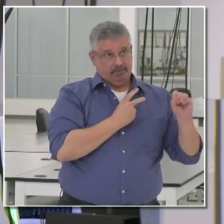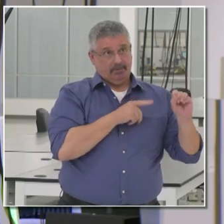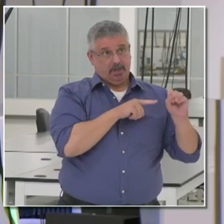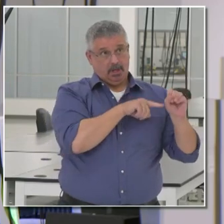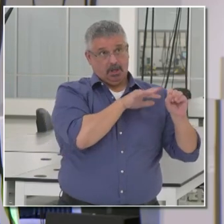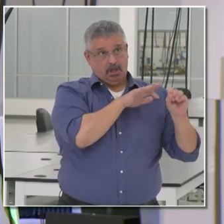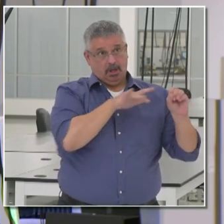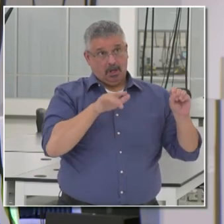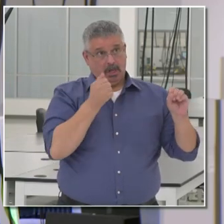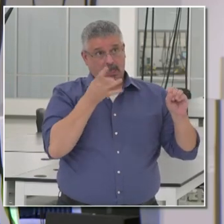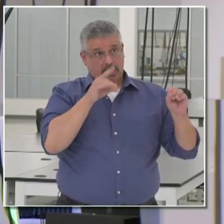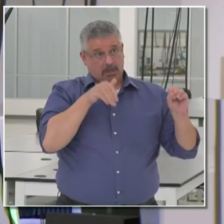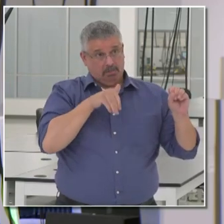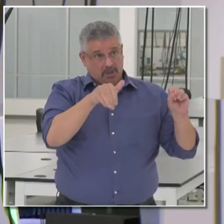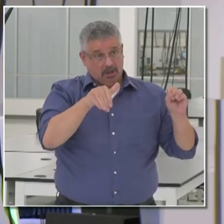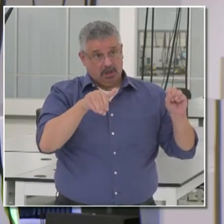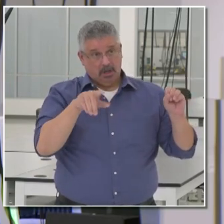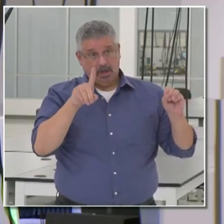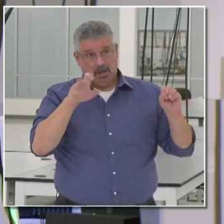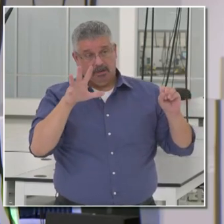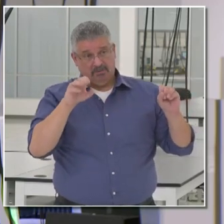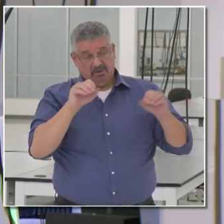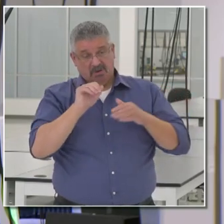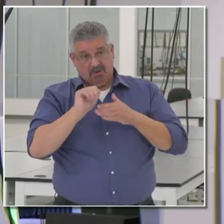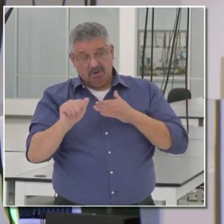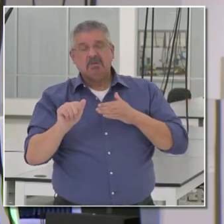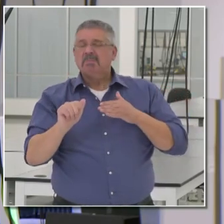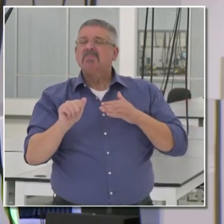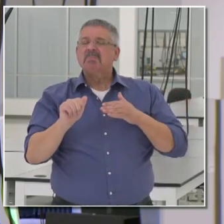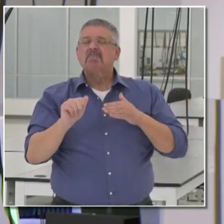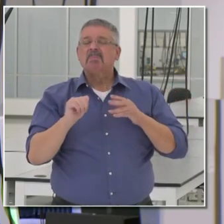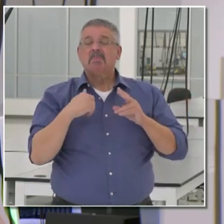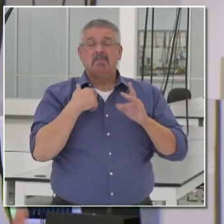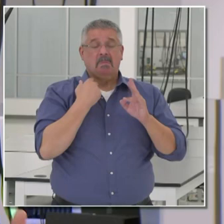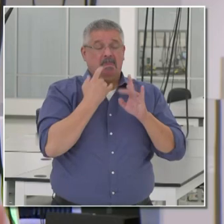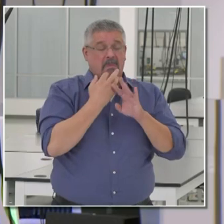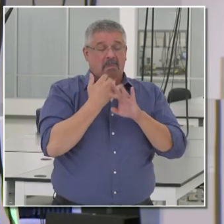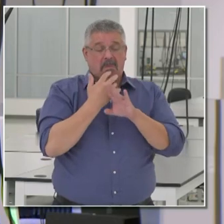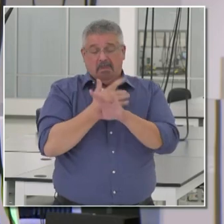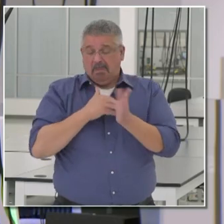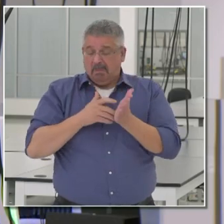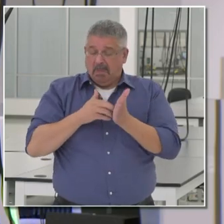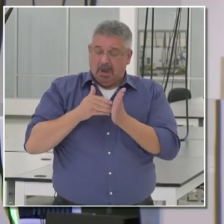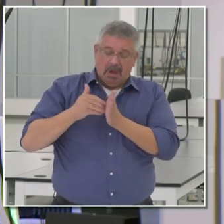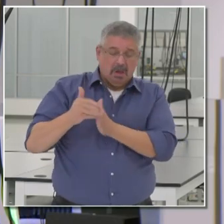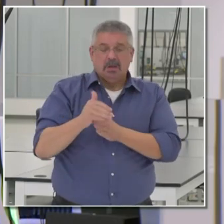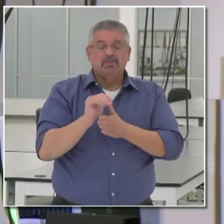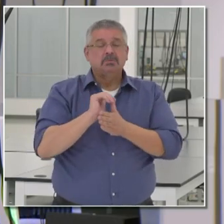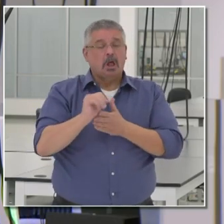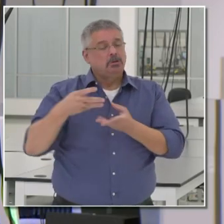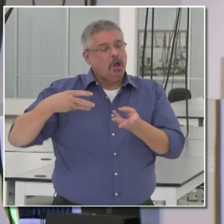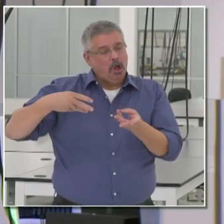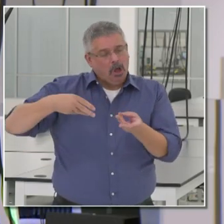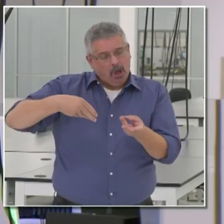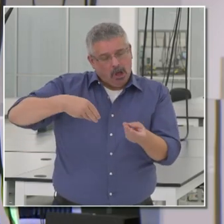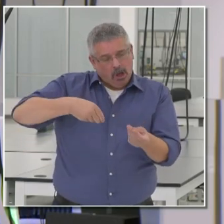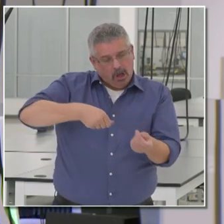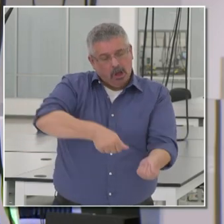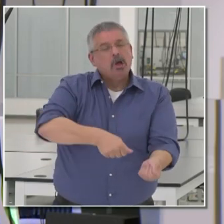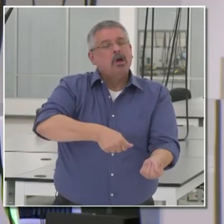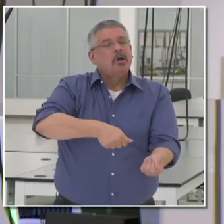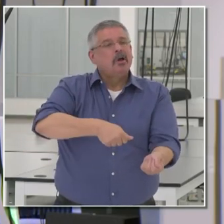de esas pruebas de más de 18 millones 50 dólares cada una estamos hablando de múltiples de miles de millones de dólares que hemos